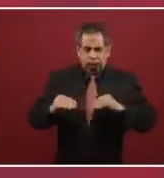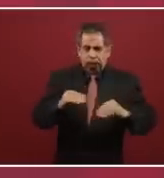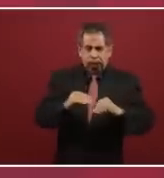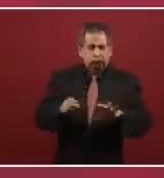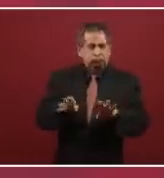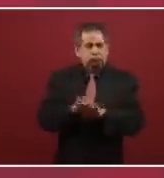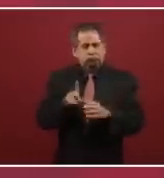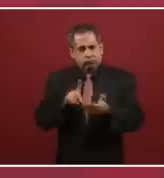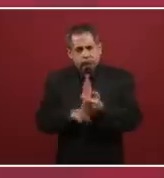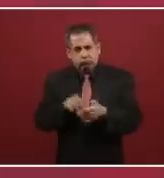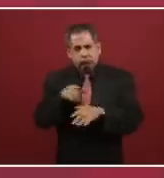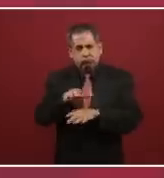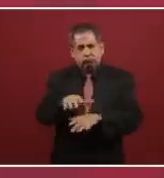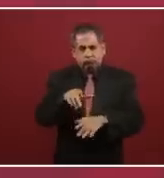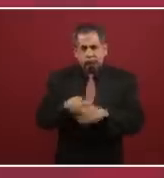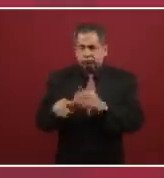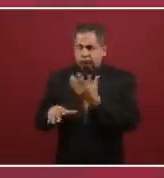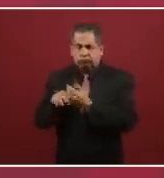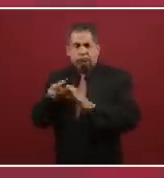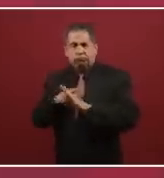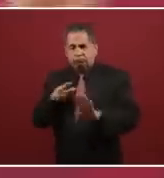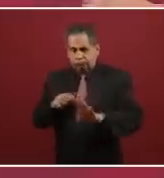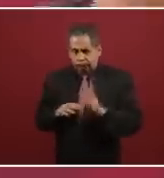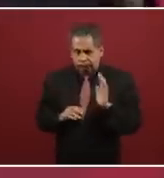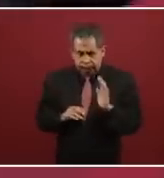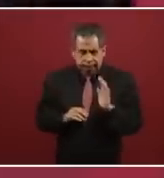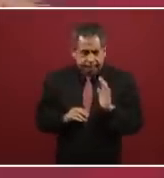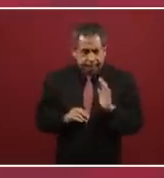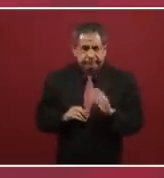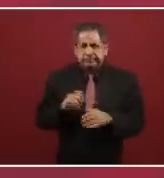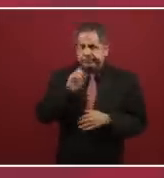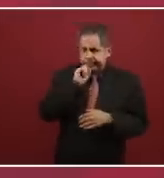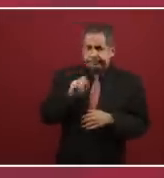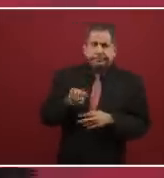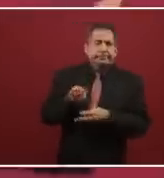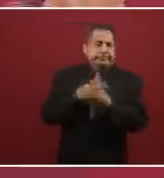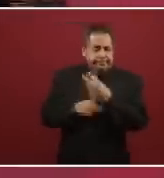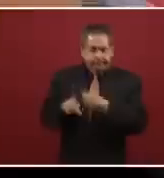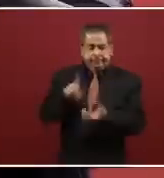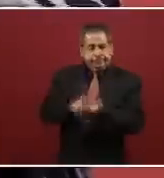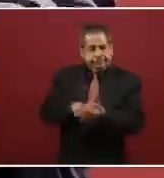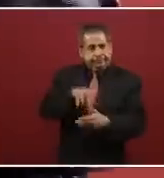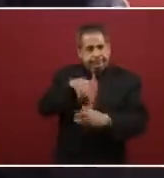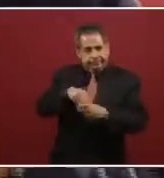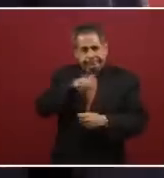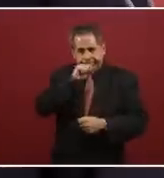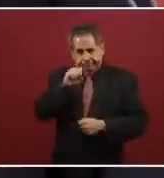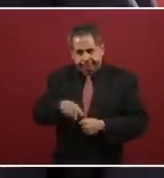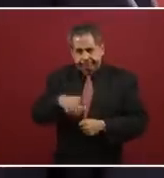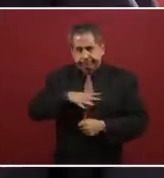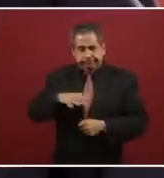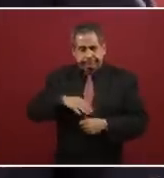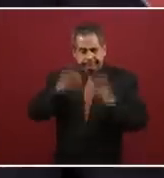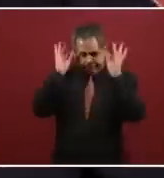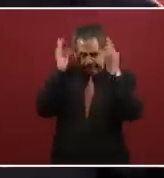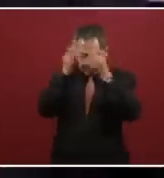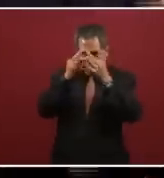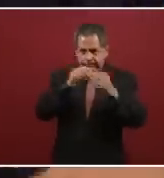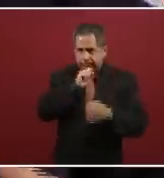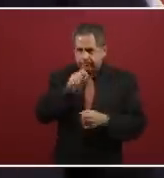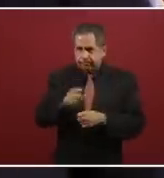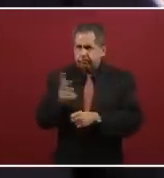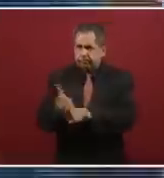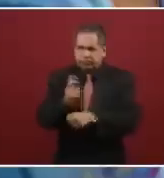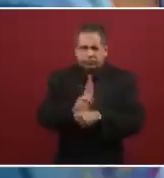cabo en materia migratoria. Y aunque también va a incluir a aduanas, invitamos